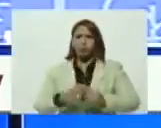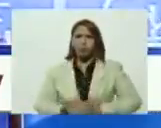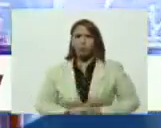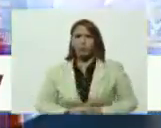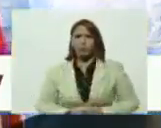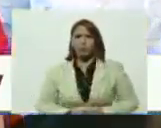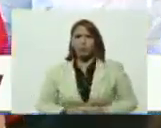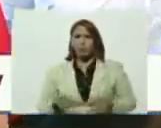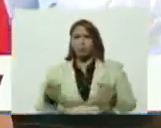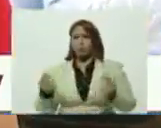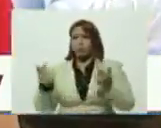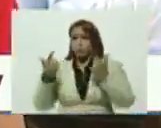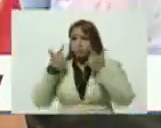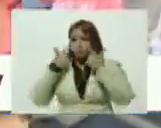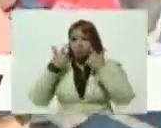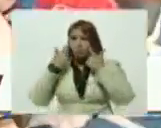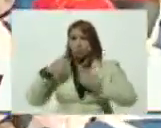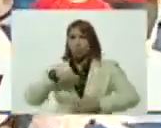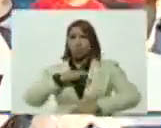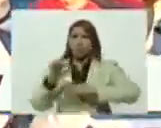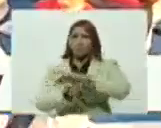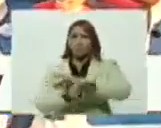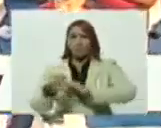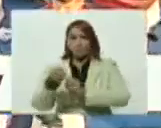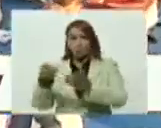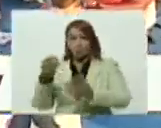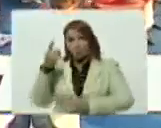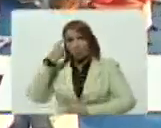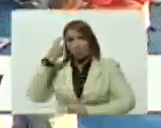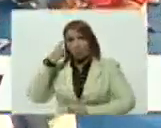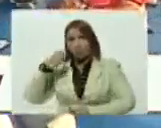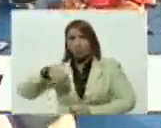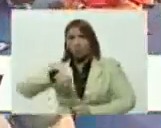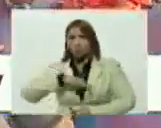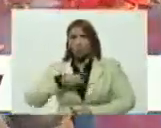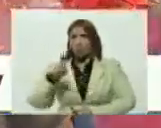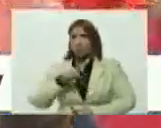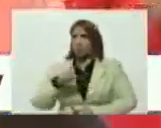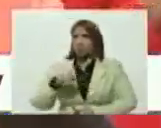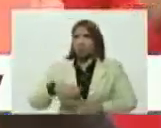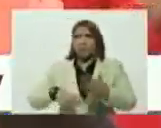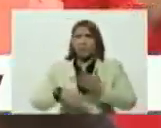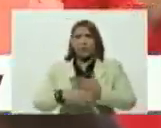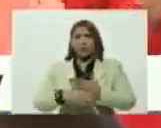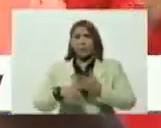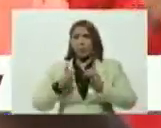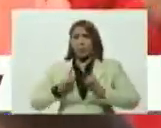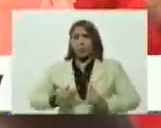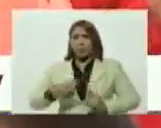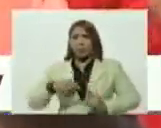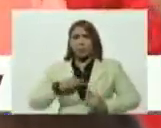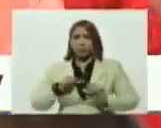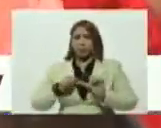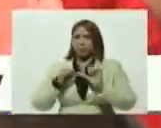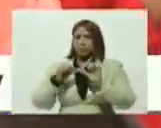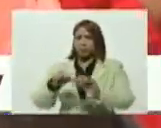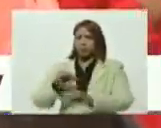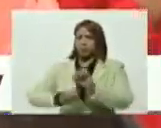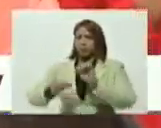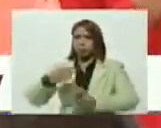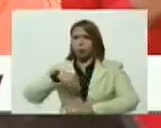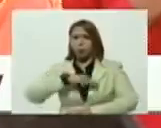pendiente de nuestra frontera. Y que usted sabe que nosotros no vamos a descansar por seguir defendiendo a nuestro